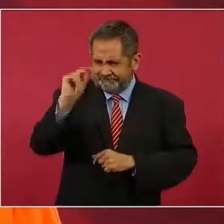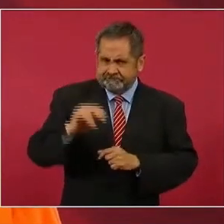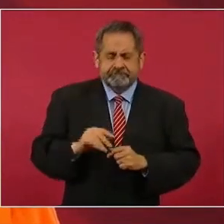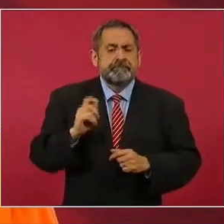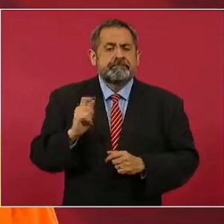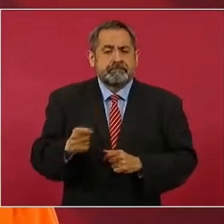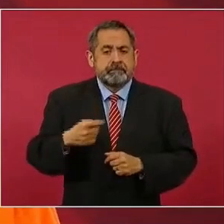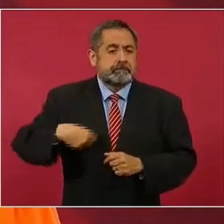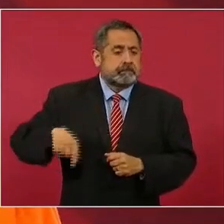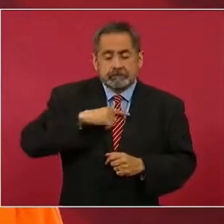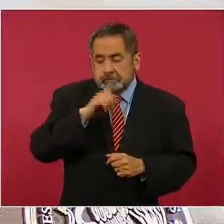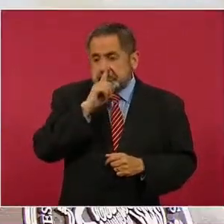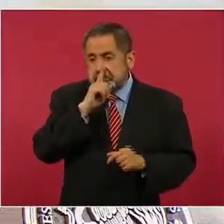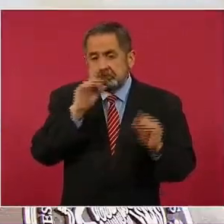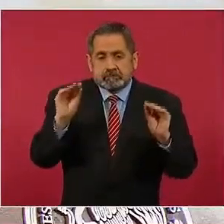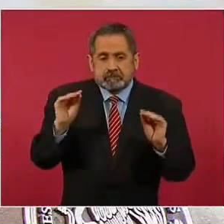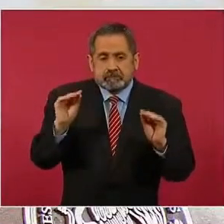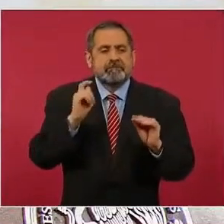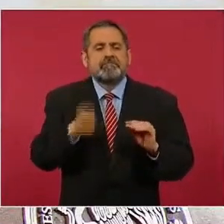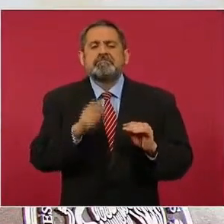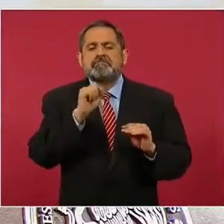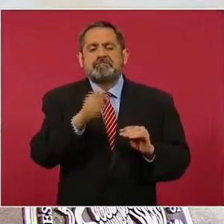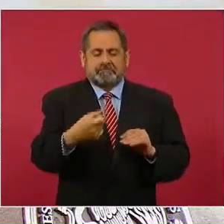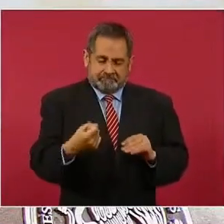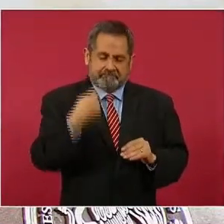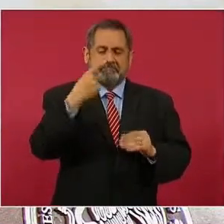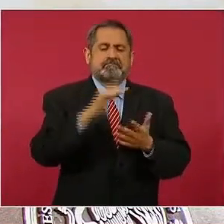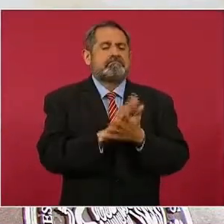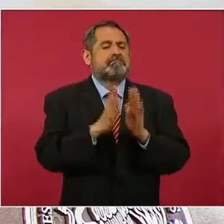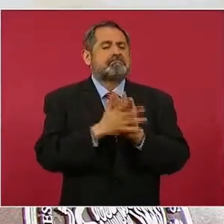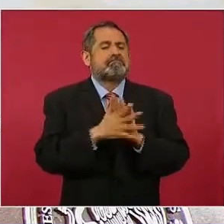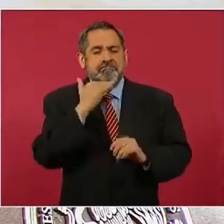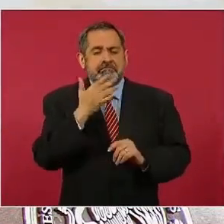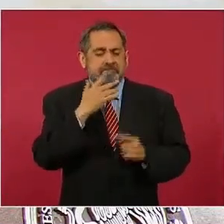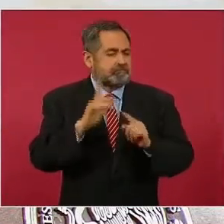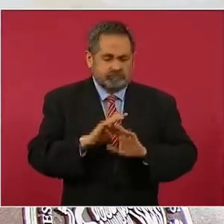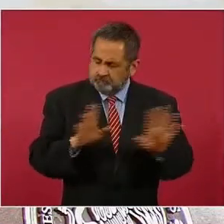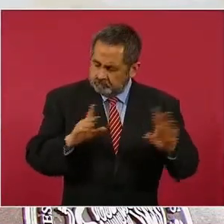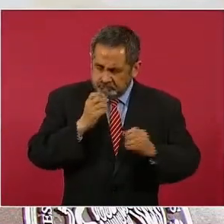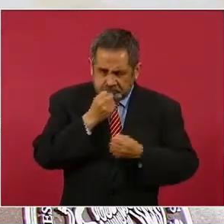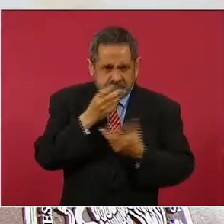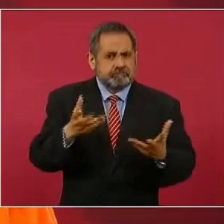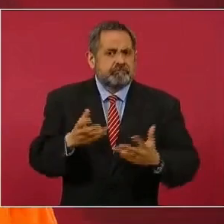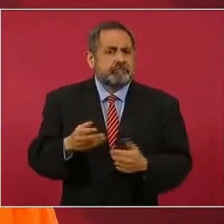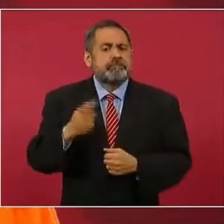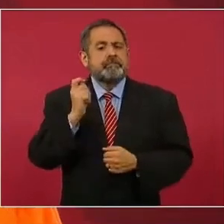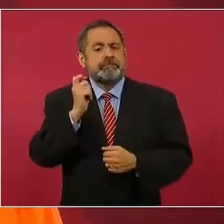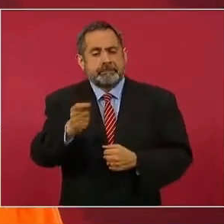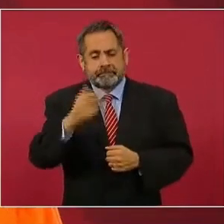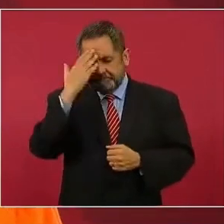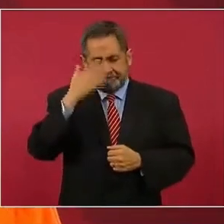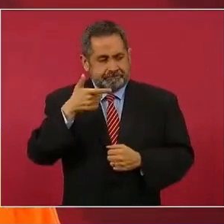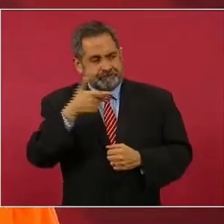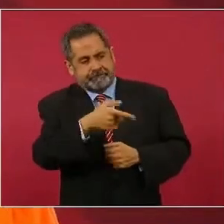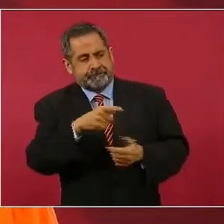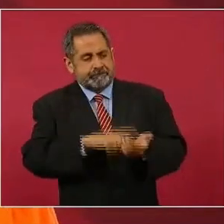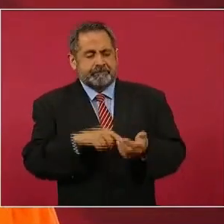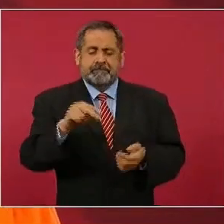al quedarnos callados seríamos cómplices de ellos. Sabemos de antemano que los